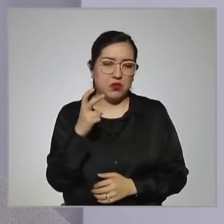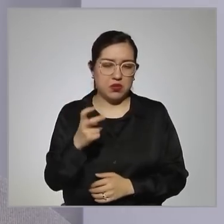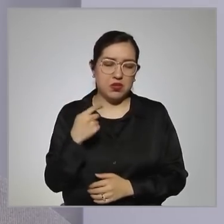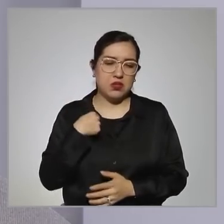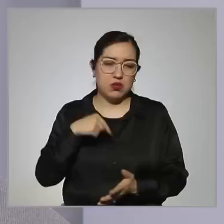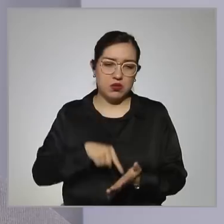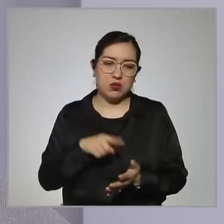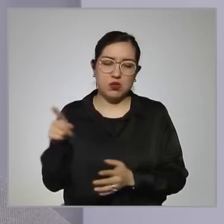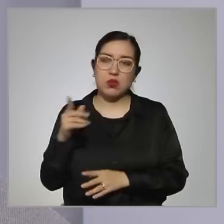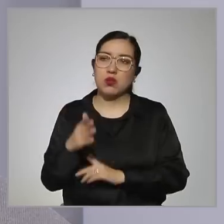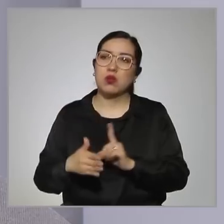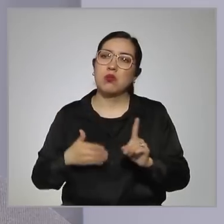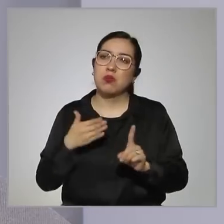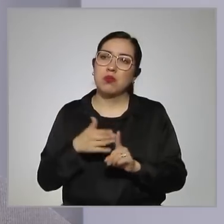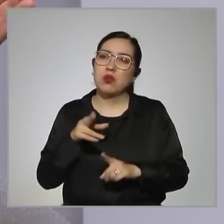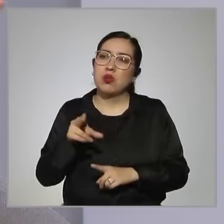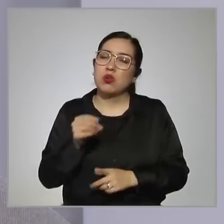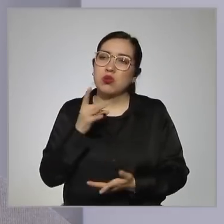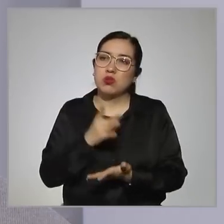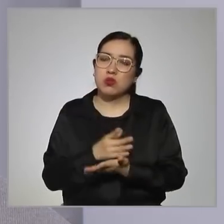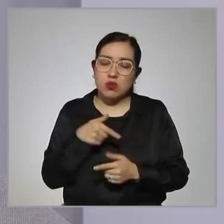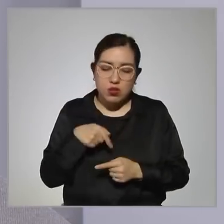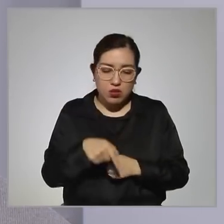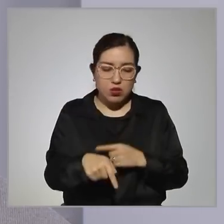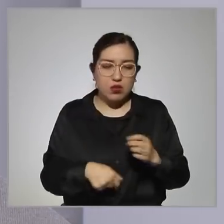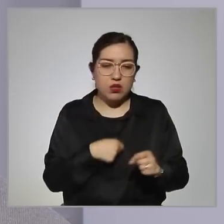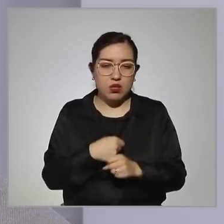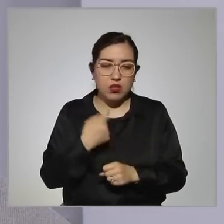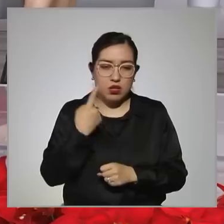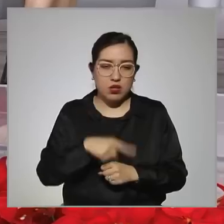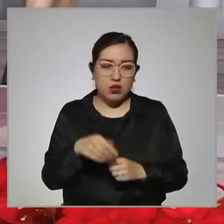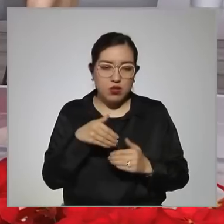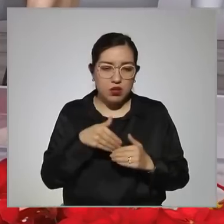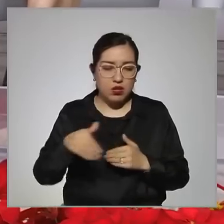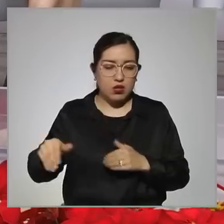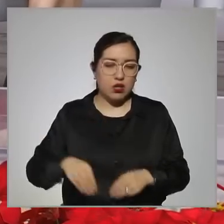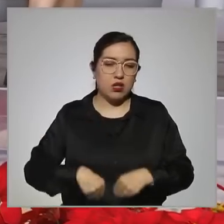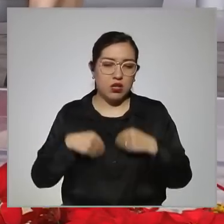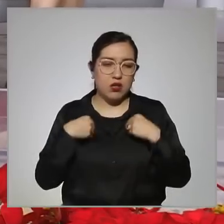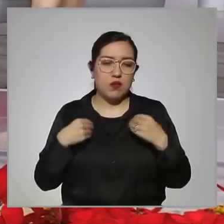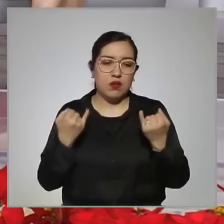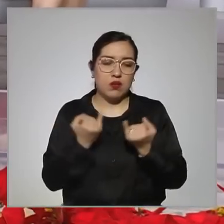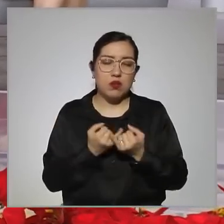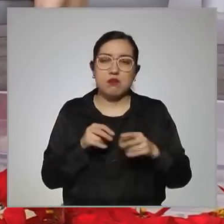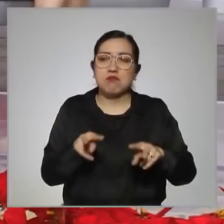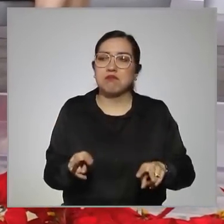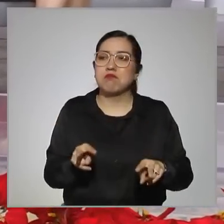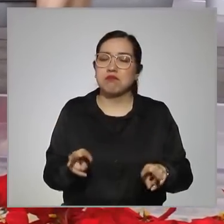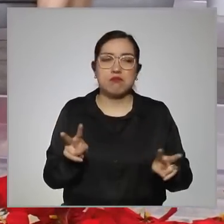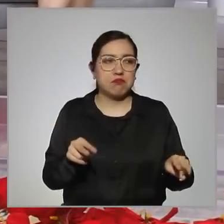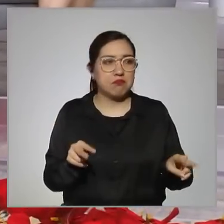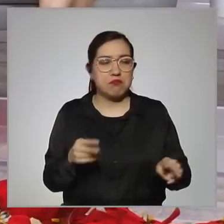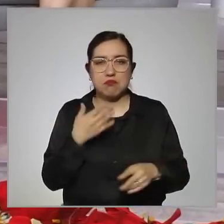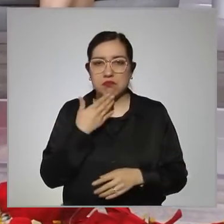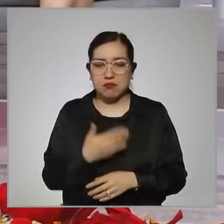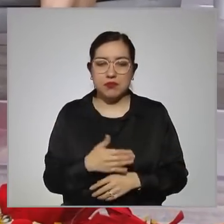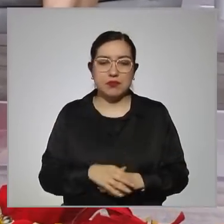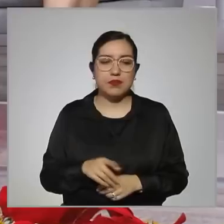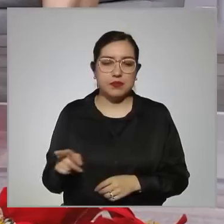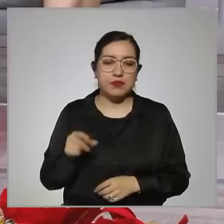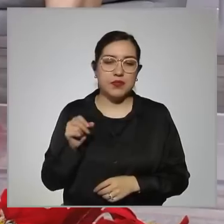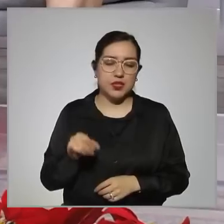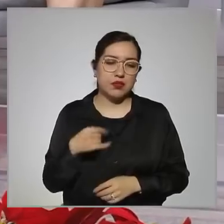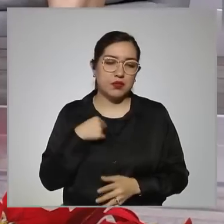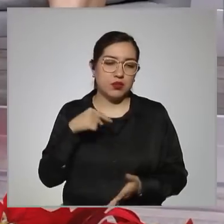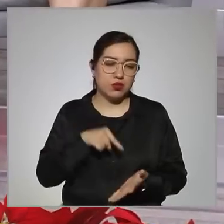un propósito no solamente para este año, sino para la vida entera, ¿no? Estar vigilante. Tú, Ania. Sí.